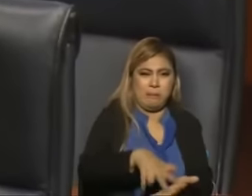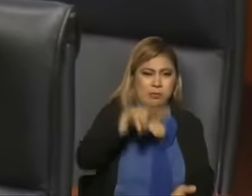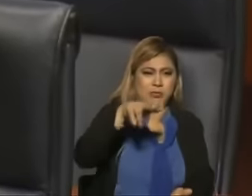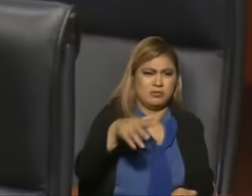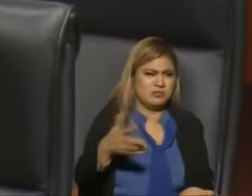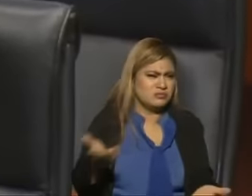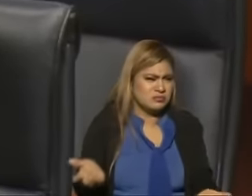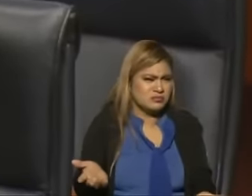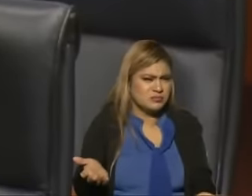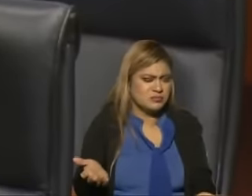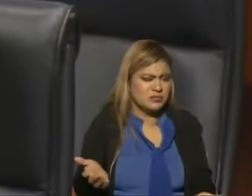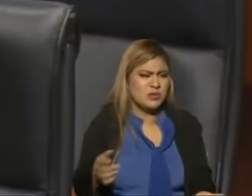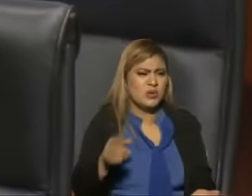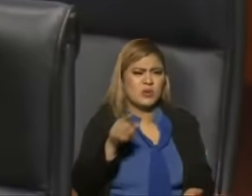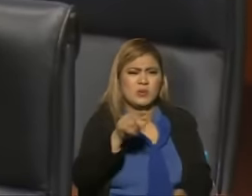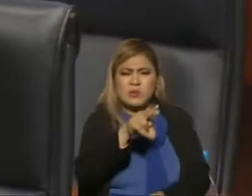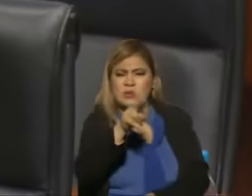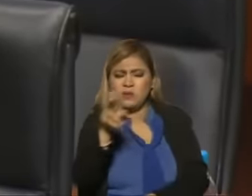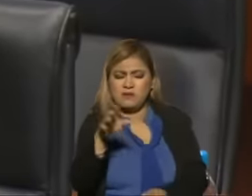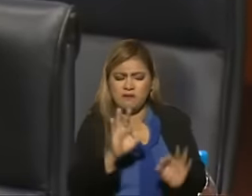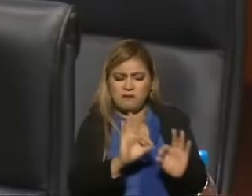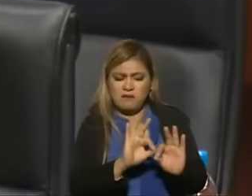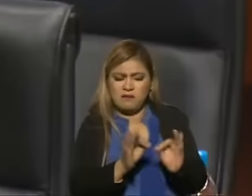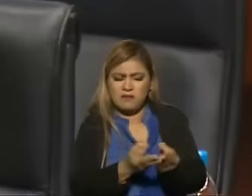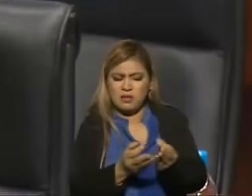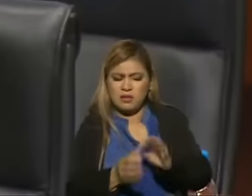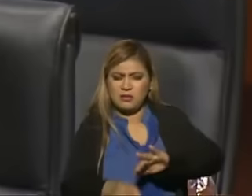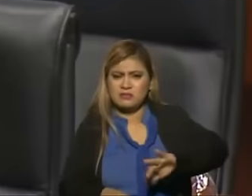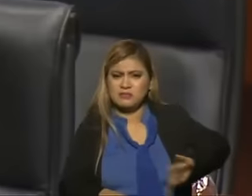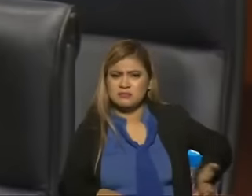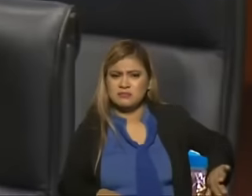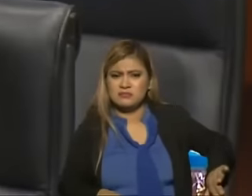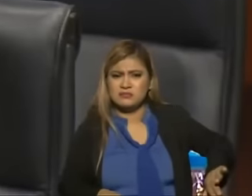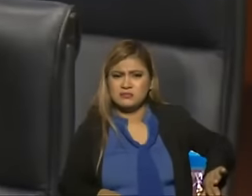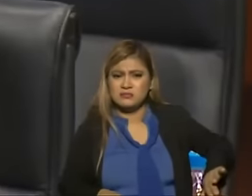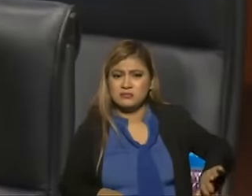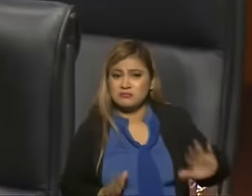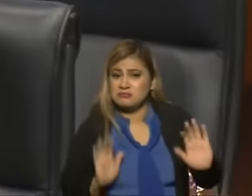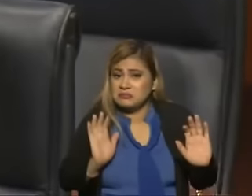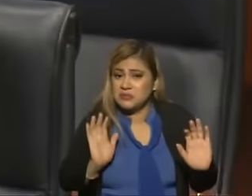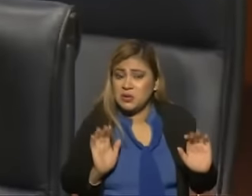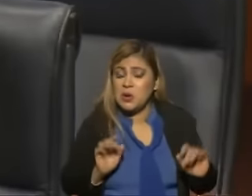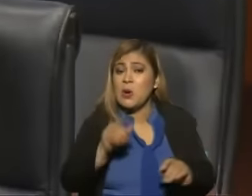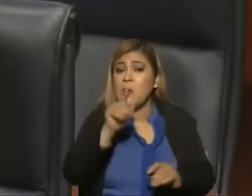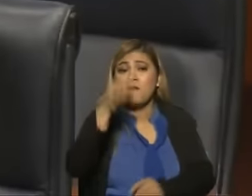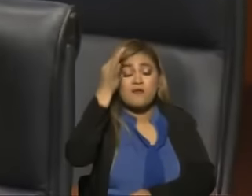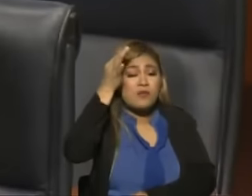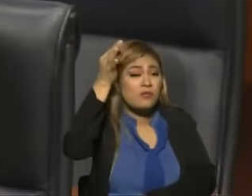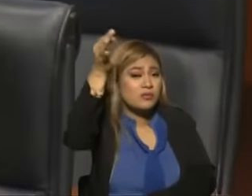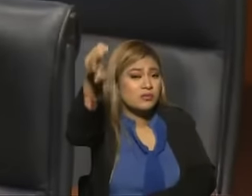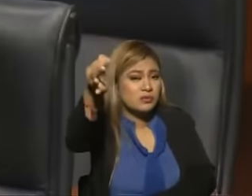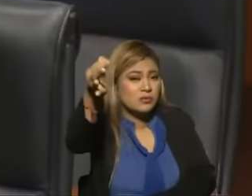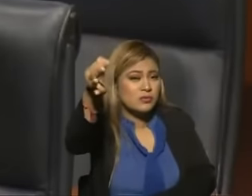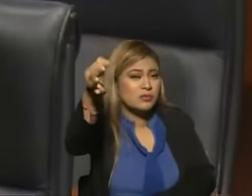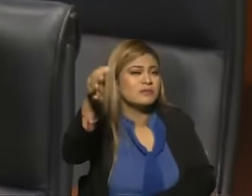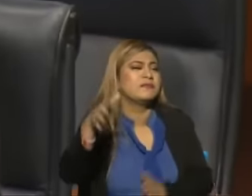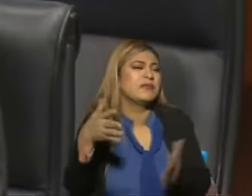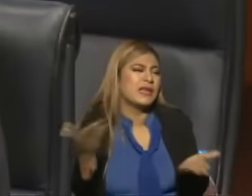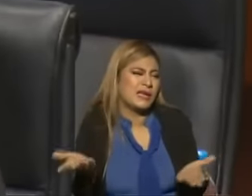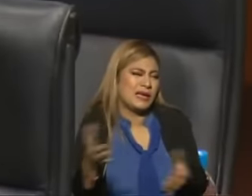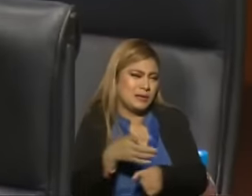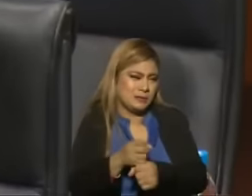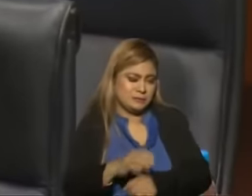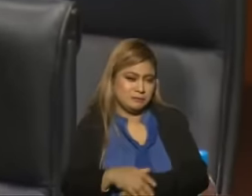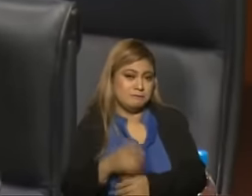quieren dejar su familia? ¿Ustedes quieren dejar la administración de su futuro a cargo de esta generación de políticos? Cierro con eso.